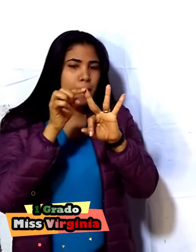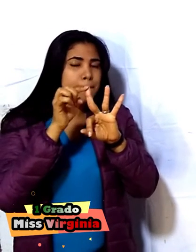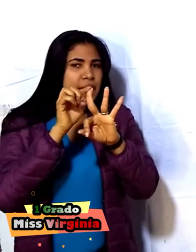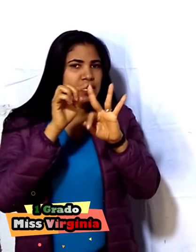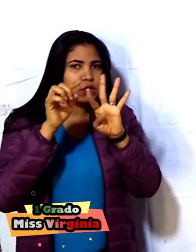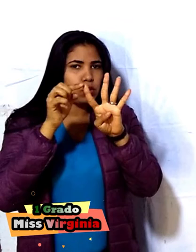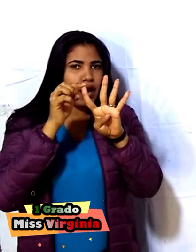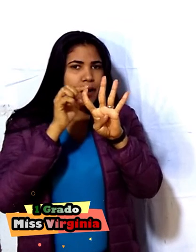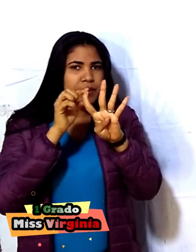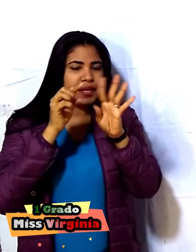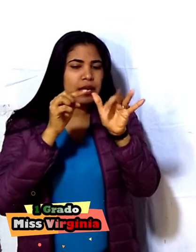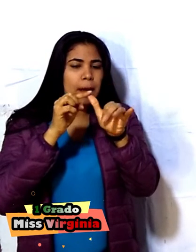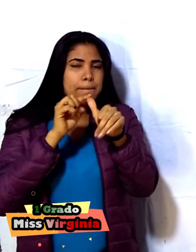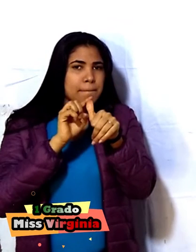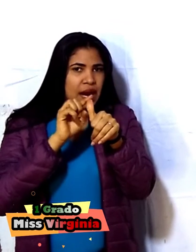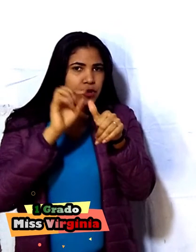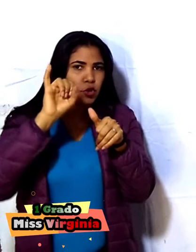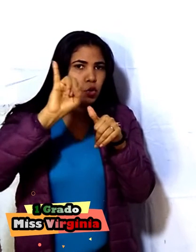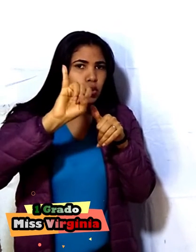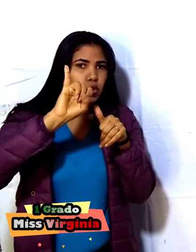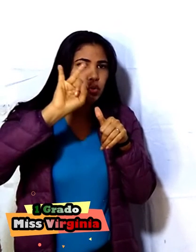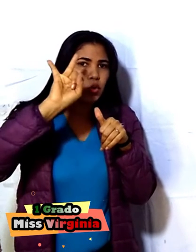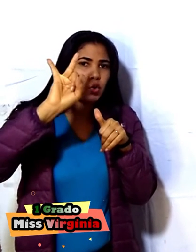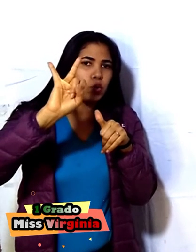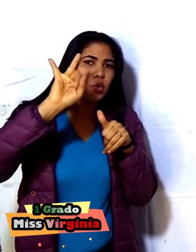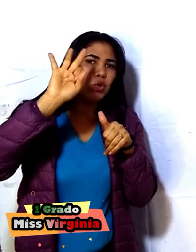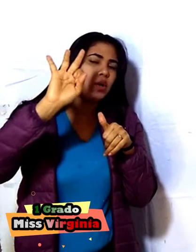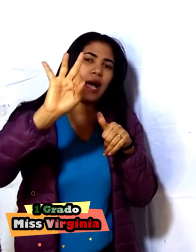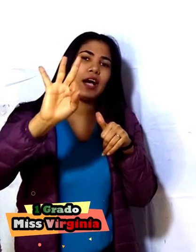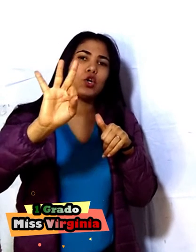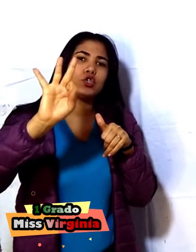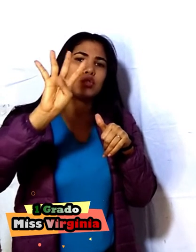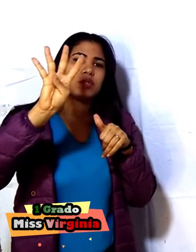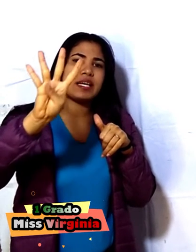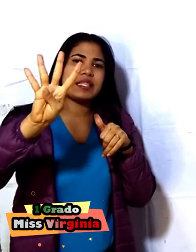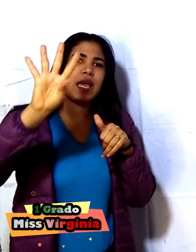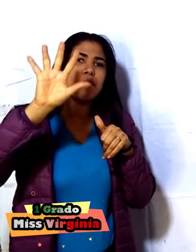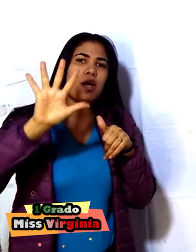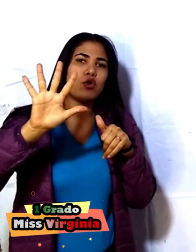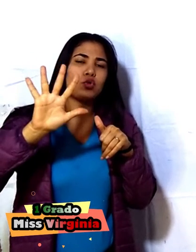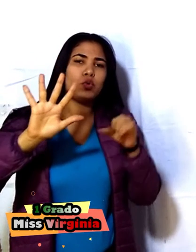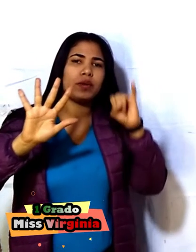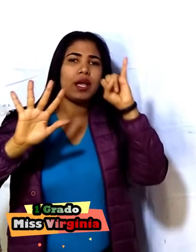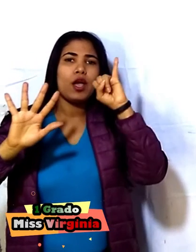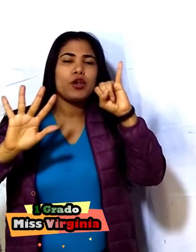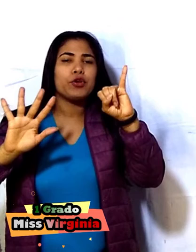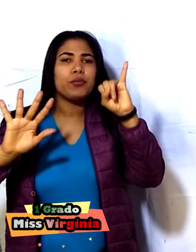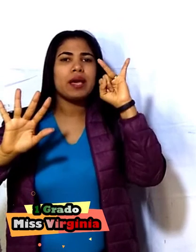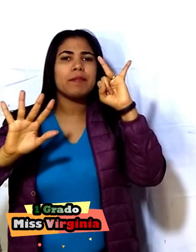febrero, marzo, abril, mayo, junio, julio, agosto, septiembre,